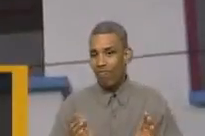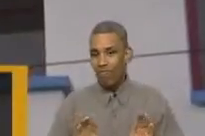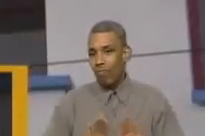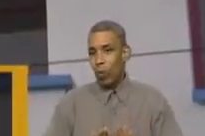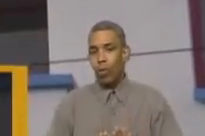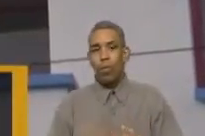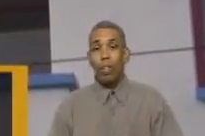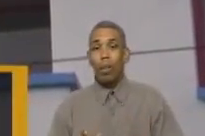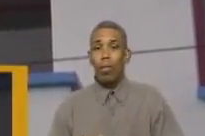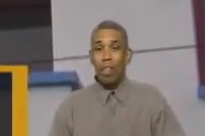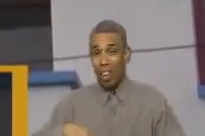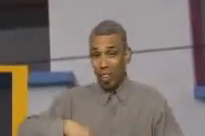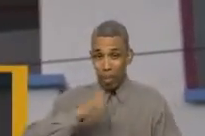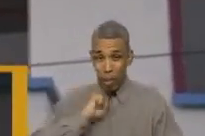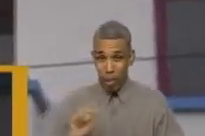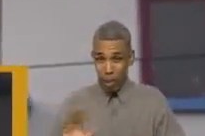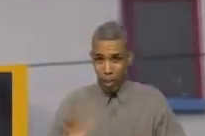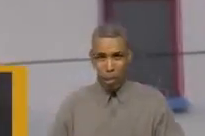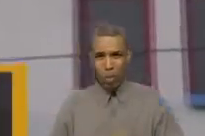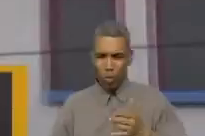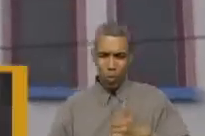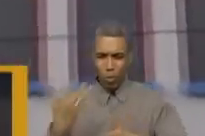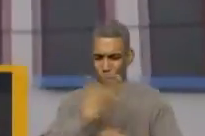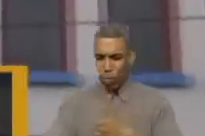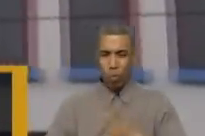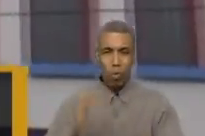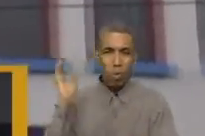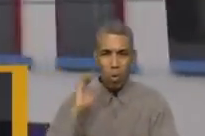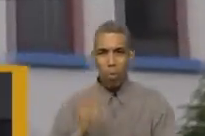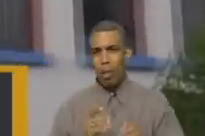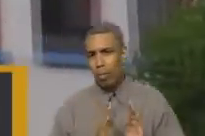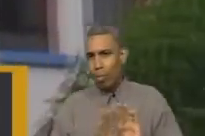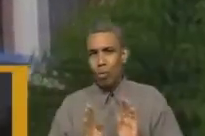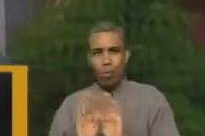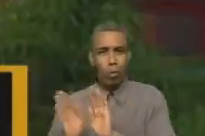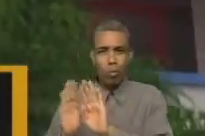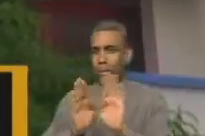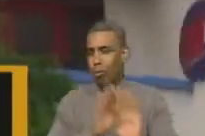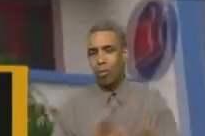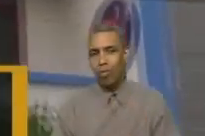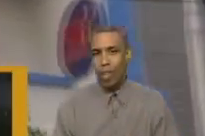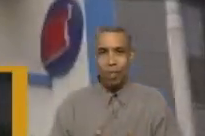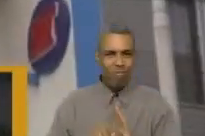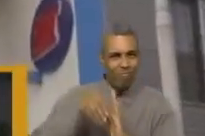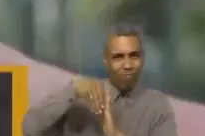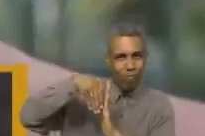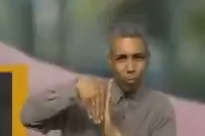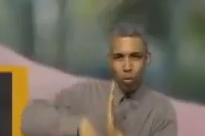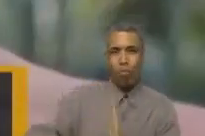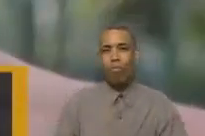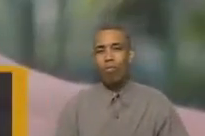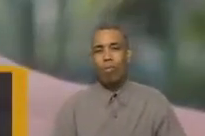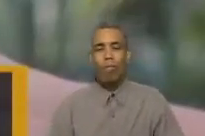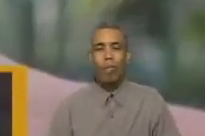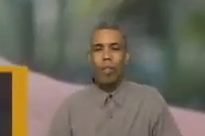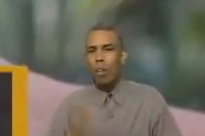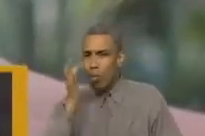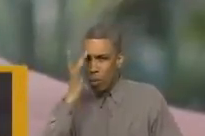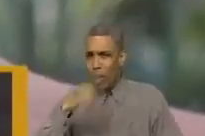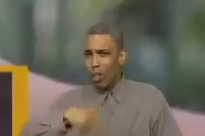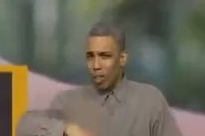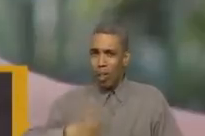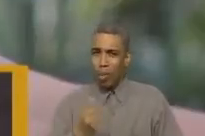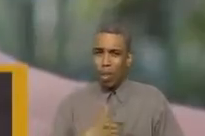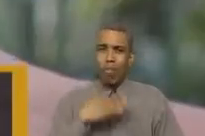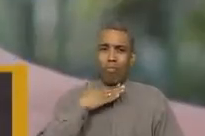pues al problema laboral de la ciudad, al desempleo, y pues lógicamente eso impacta también en